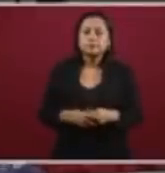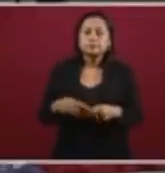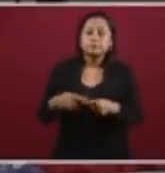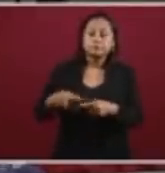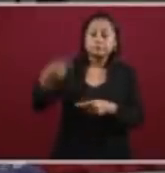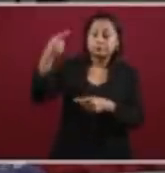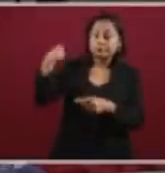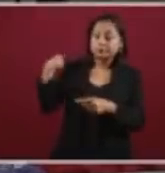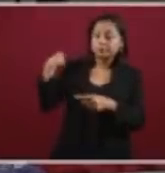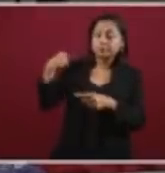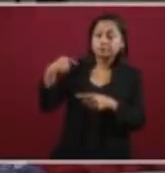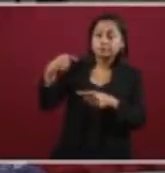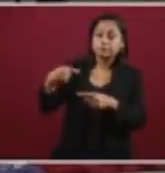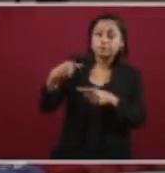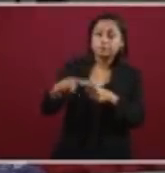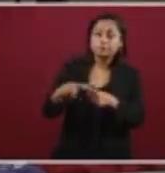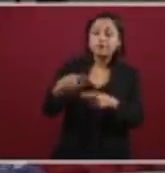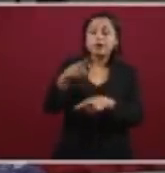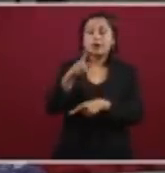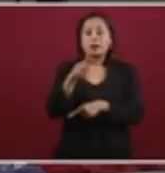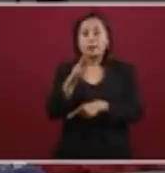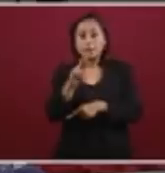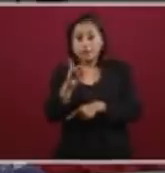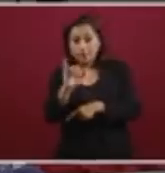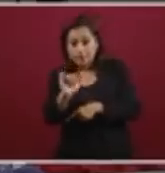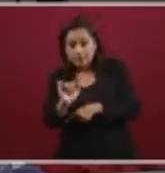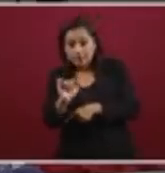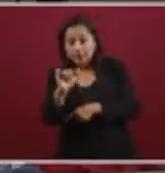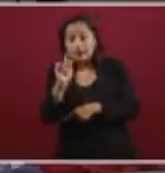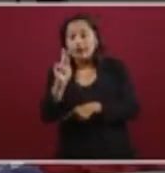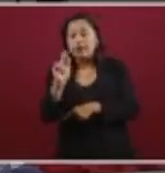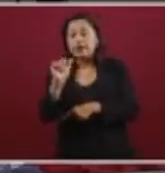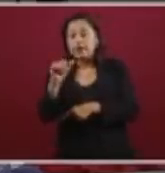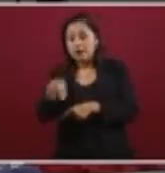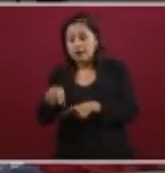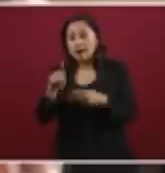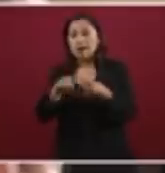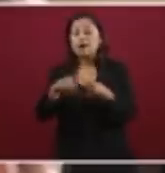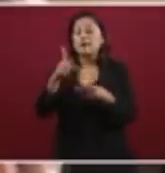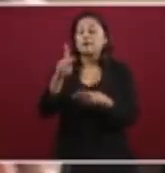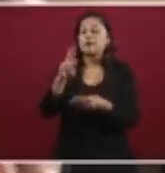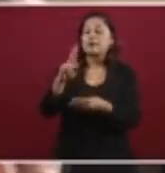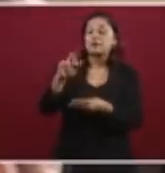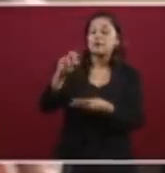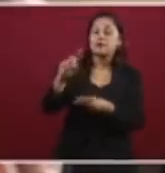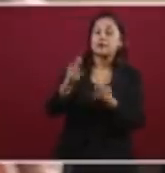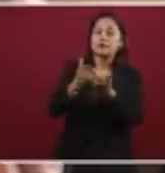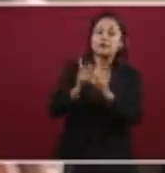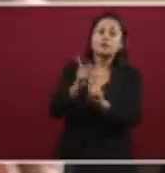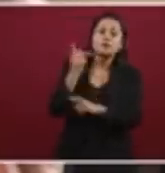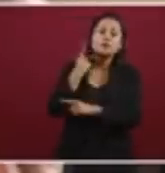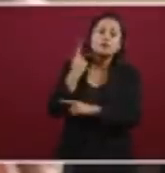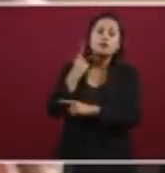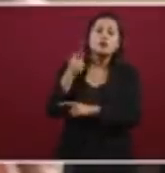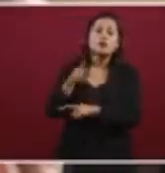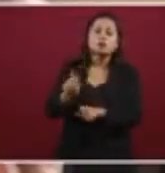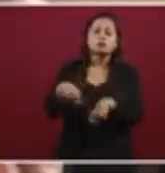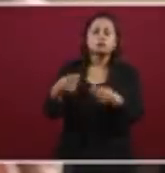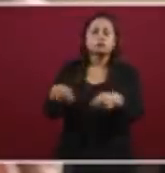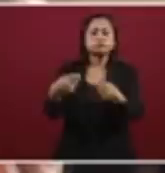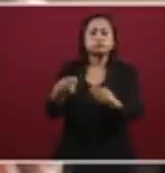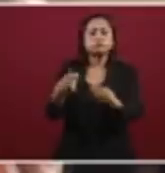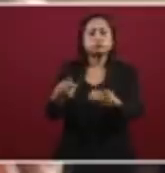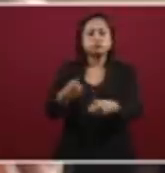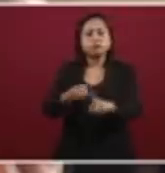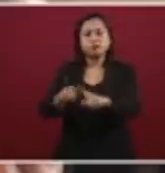pri han verde se dieron más de mil permisos para generación de capitales privados y